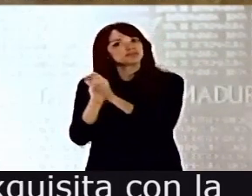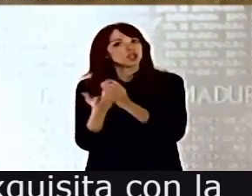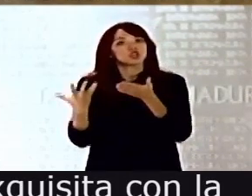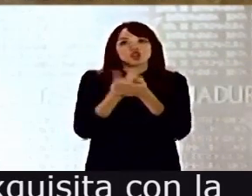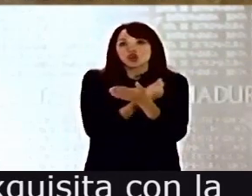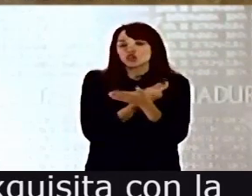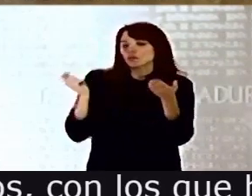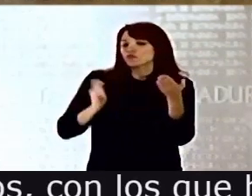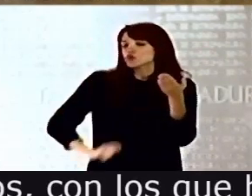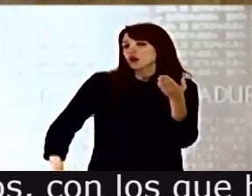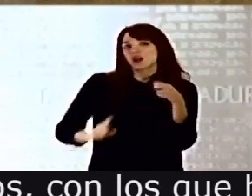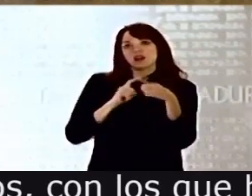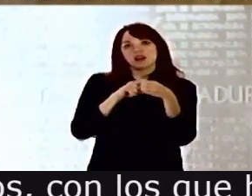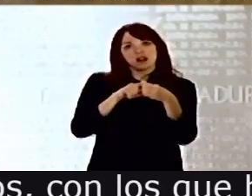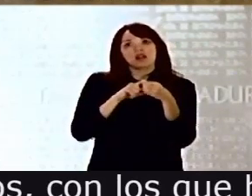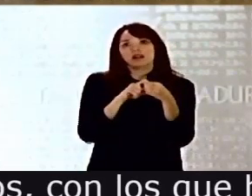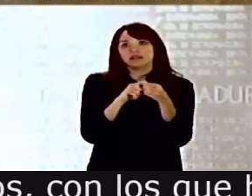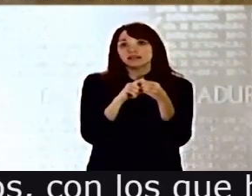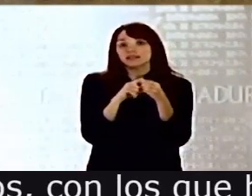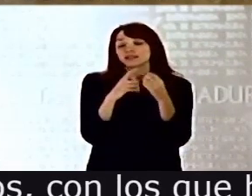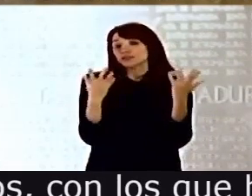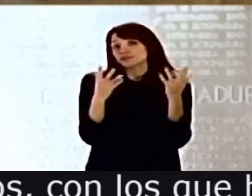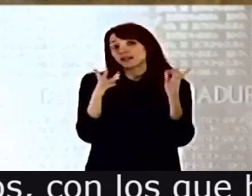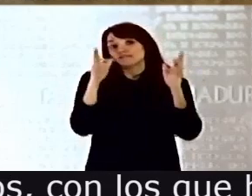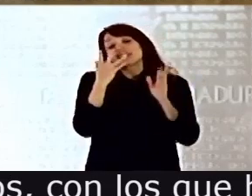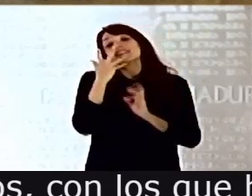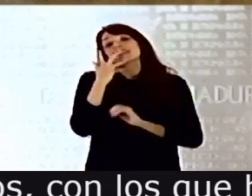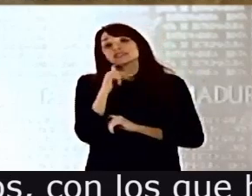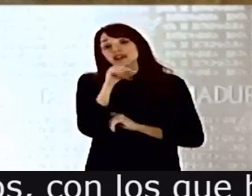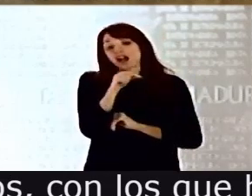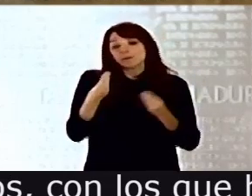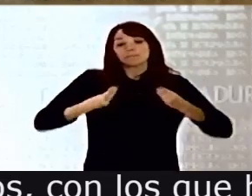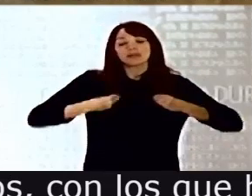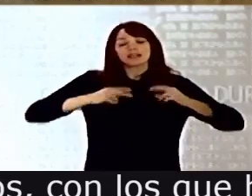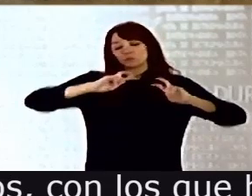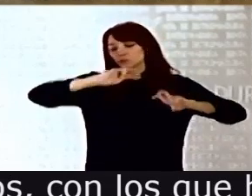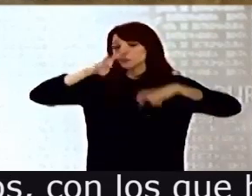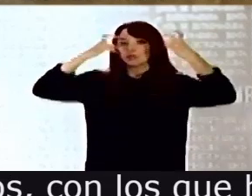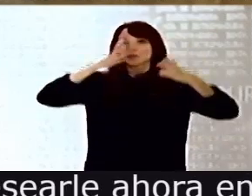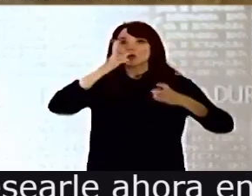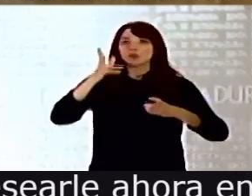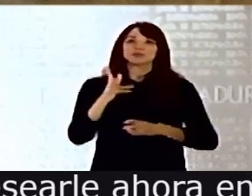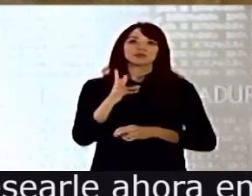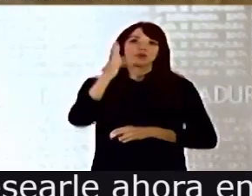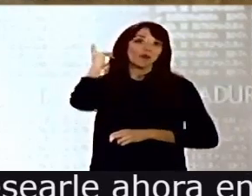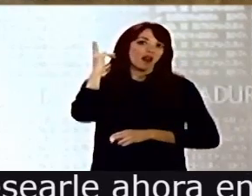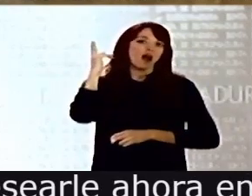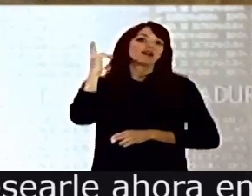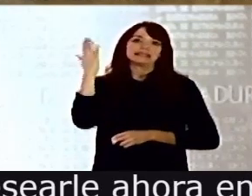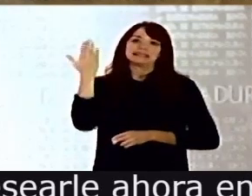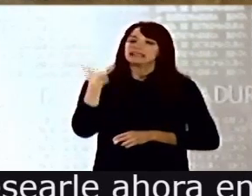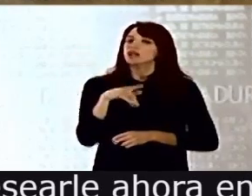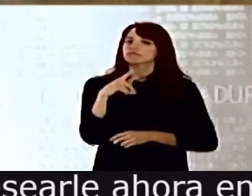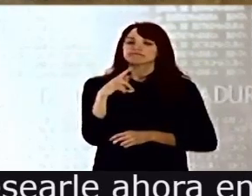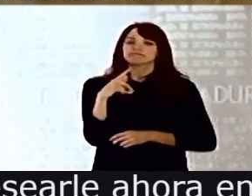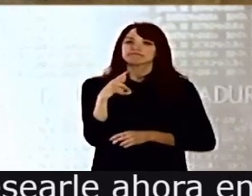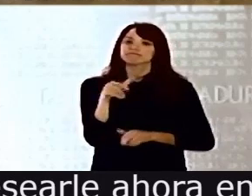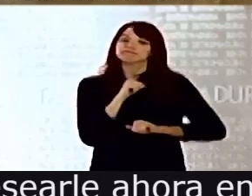su profesionalidad y, bueno, pues desearle ahora en esa nueva vida de júbilo, pues bueno, el mejor